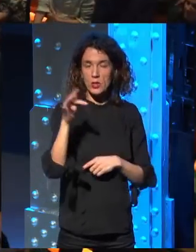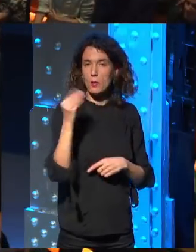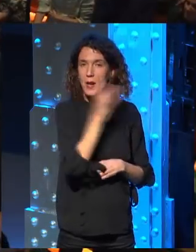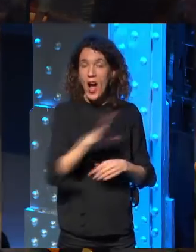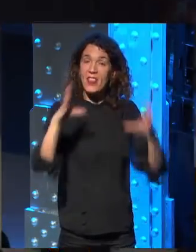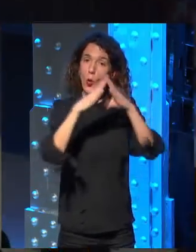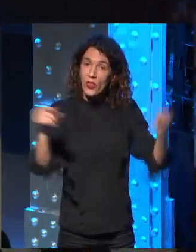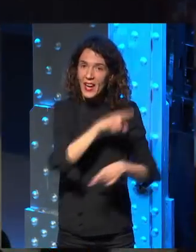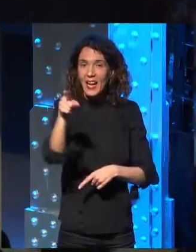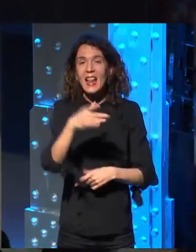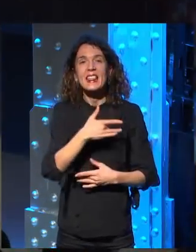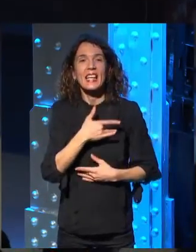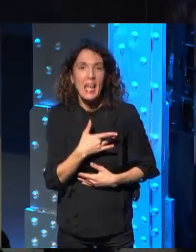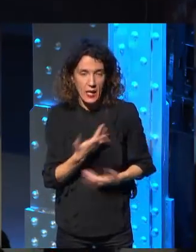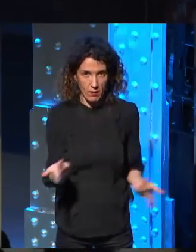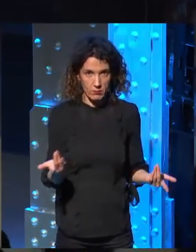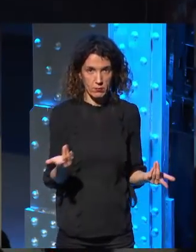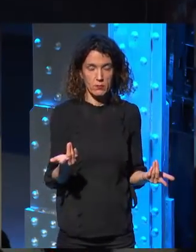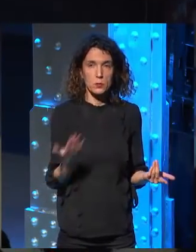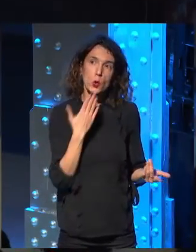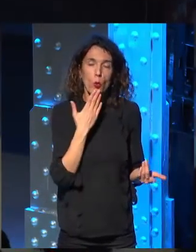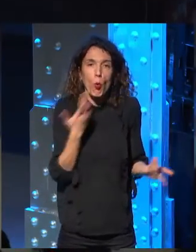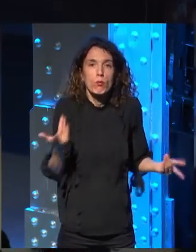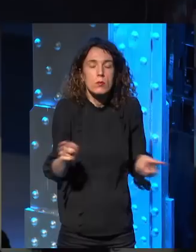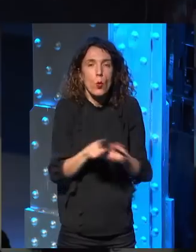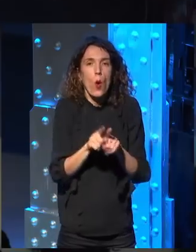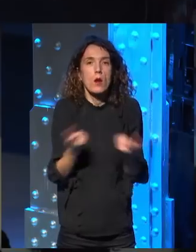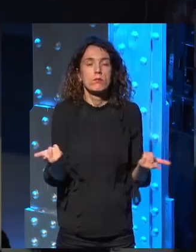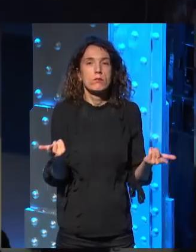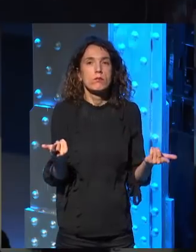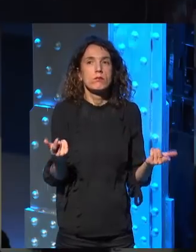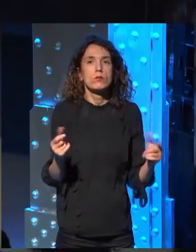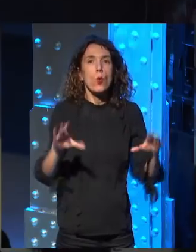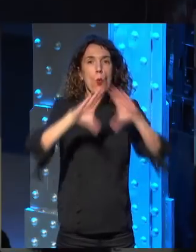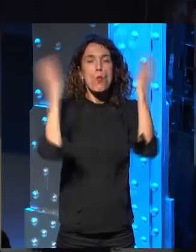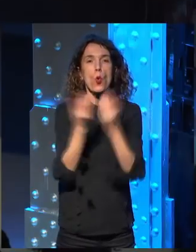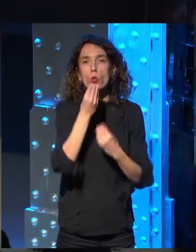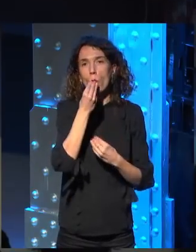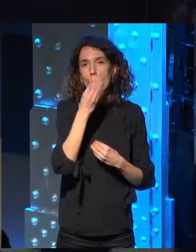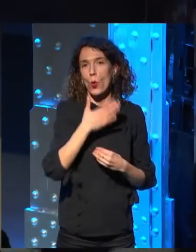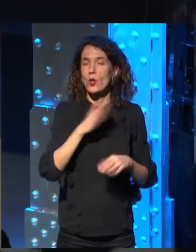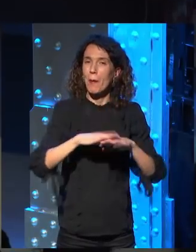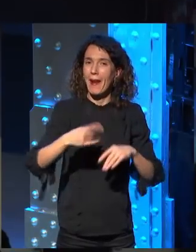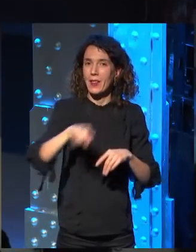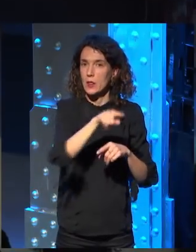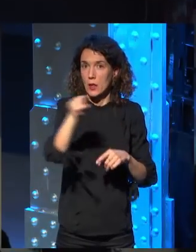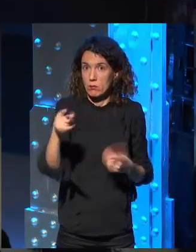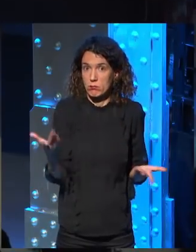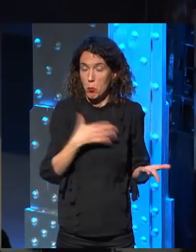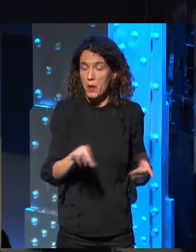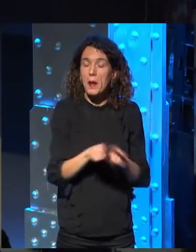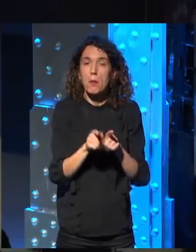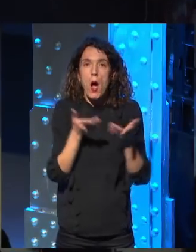Andalucía te quiere, ¿no? Entonces es como el mundo es bueno para ti, estamos todos dispuestos